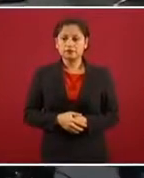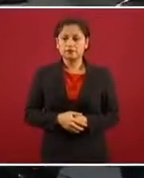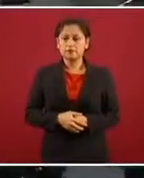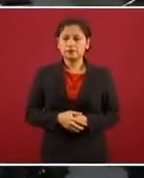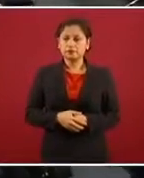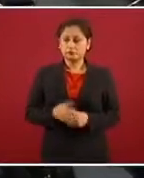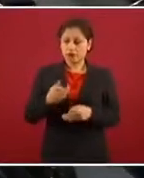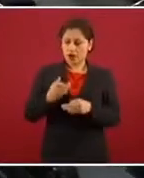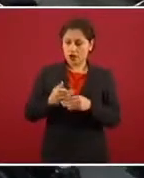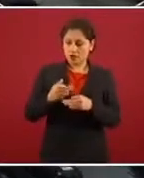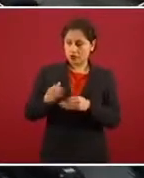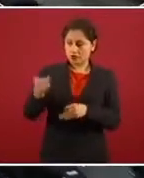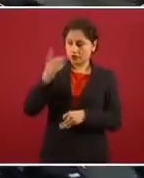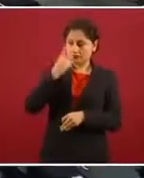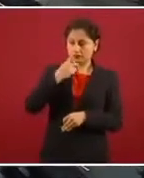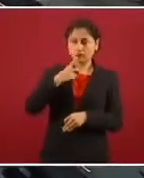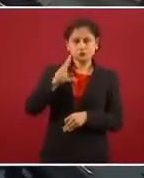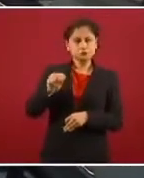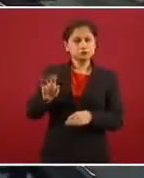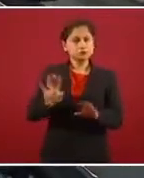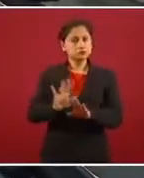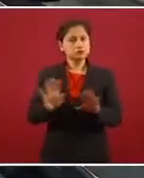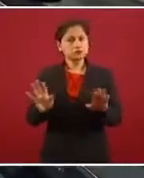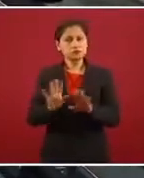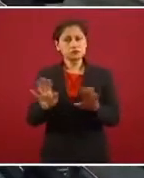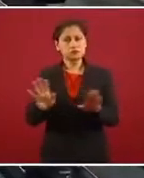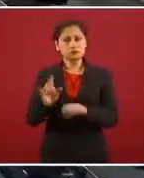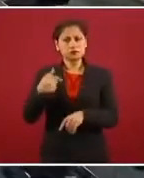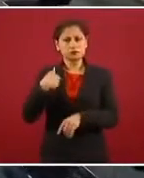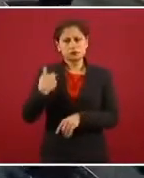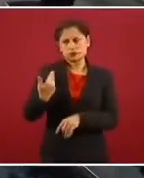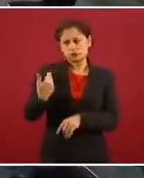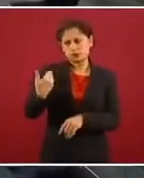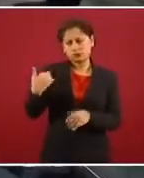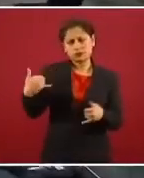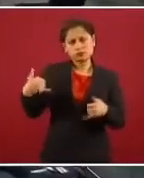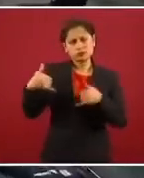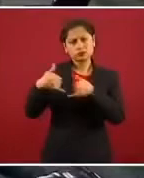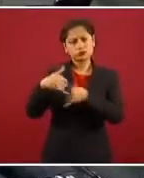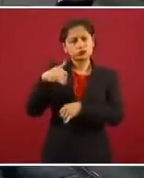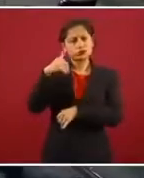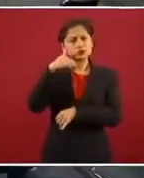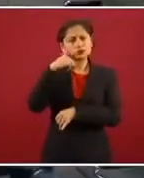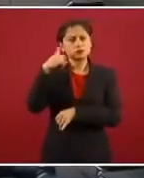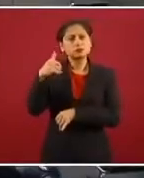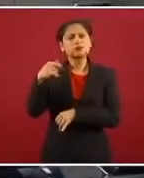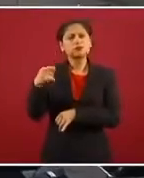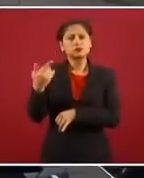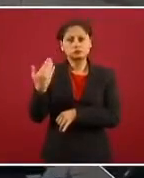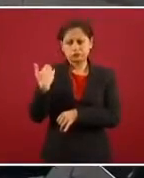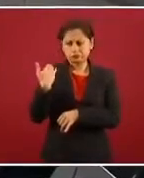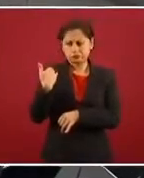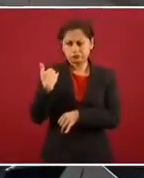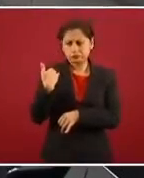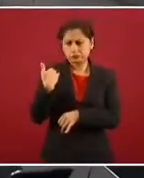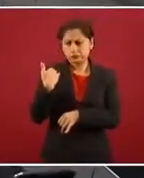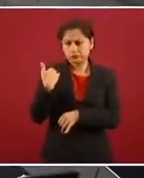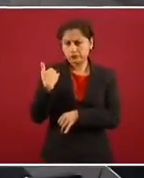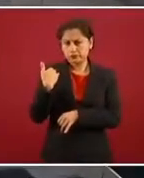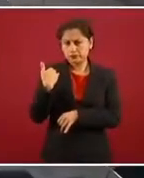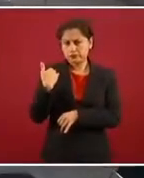Hasta ahora no hay eso. Acabo de hablar con él hace relativamente poco